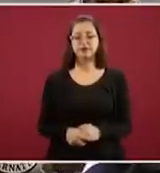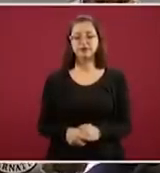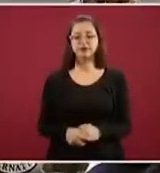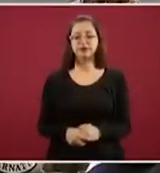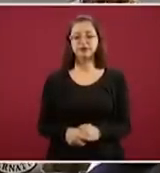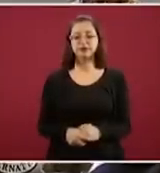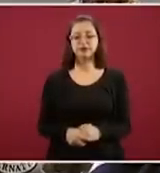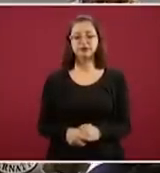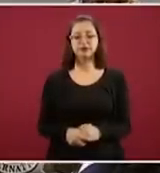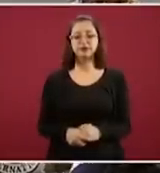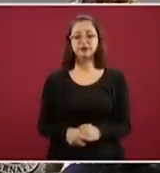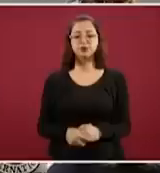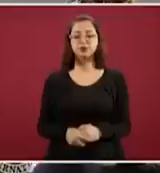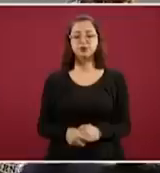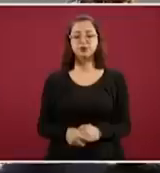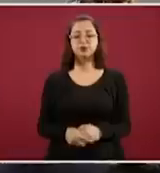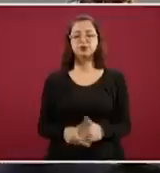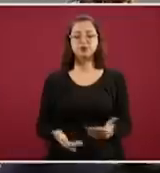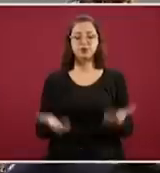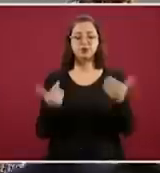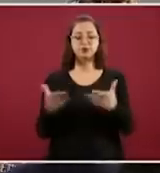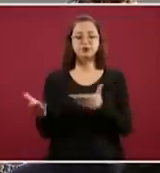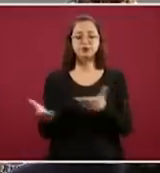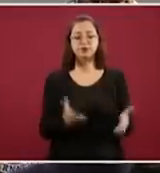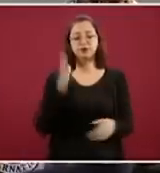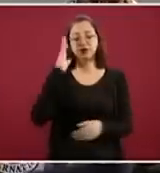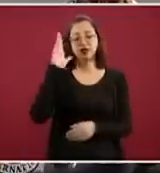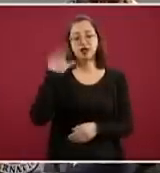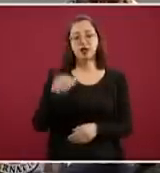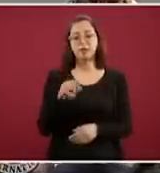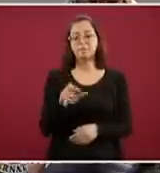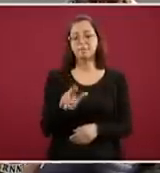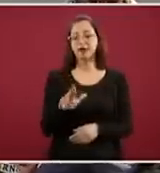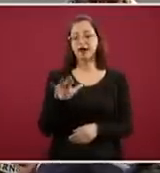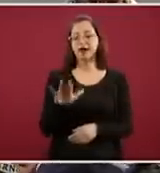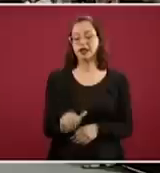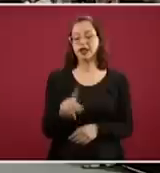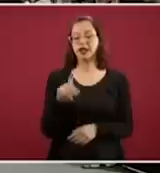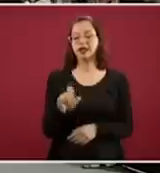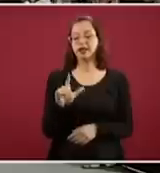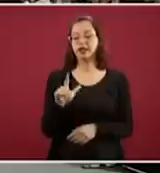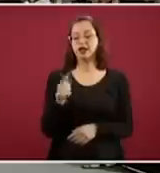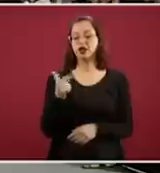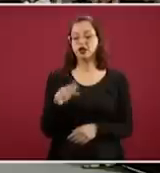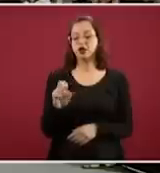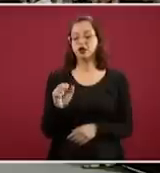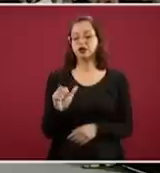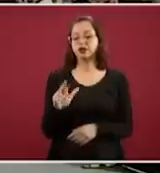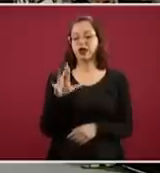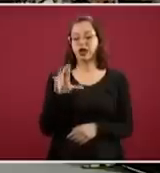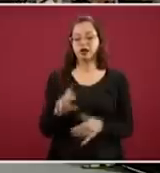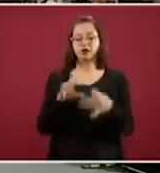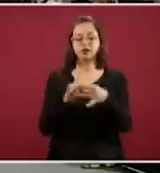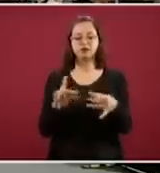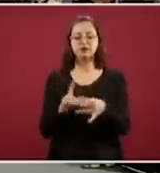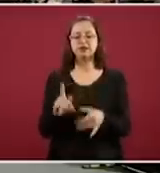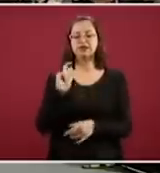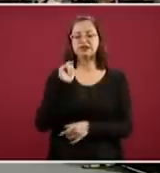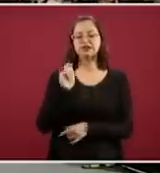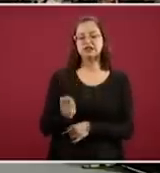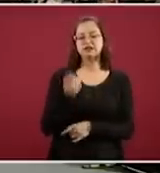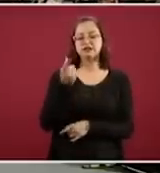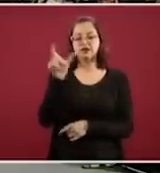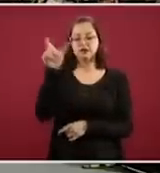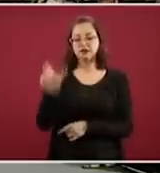A continuación, la maestra María del Rosario Piedra Ibarra hará la presentación de la persona galardonada con el Premio Nacional de